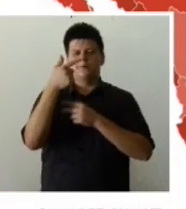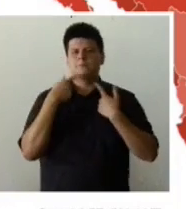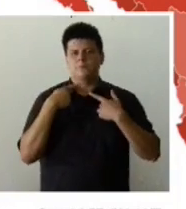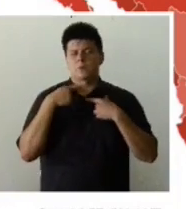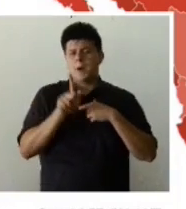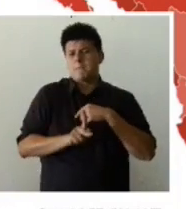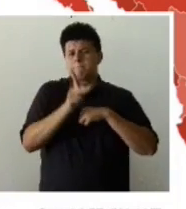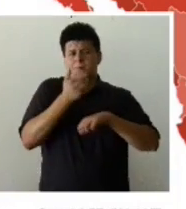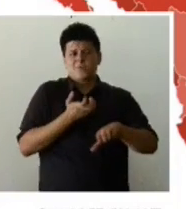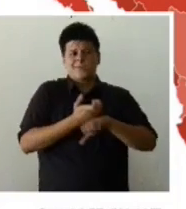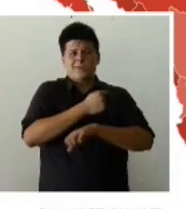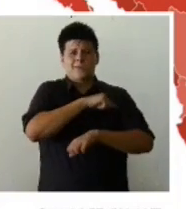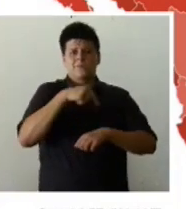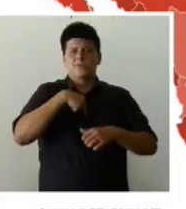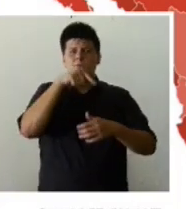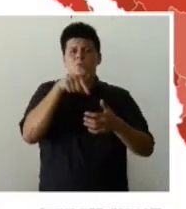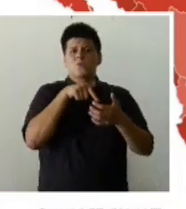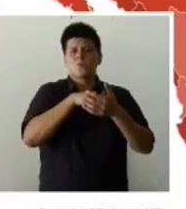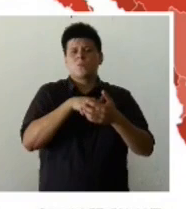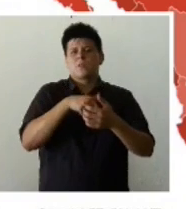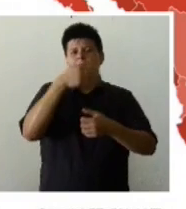cifras estatales